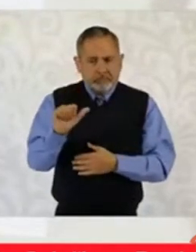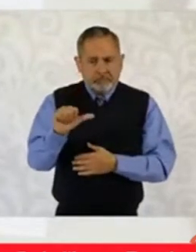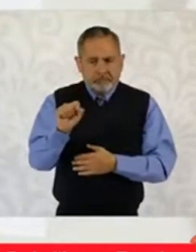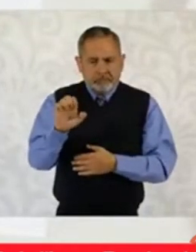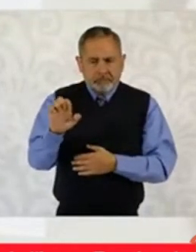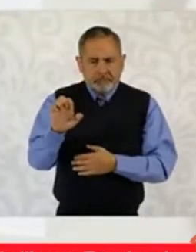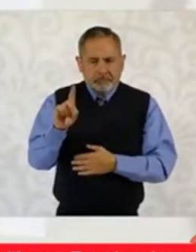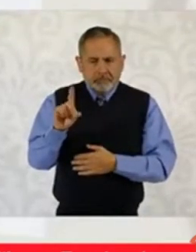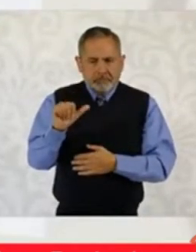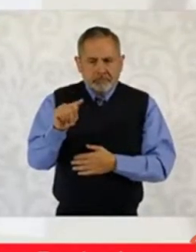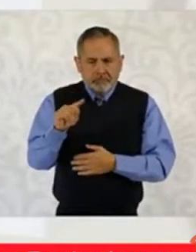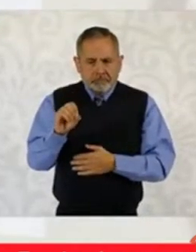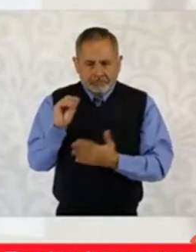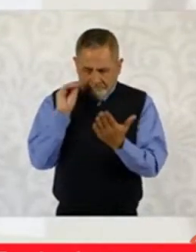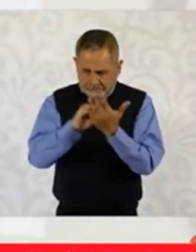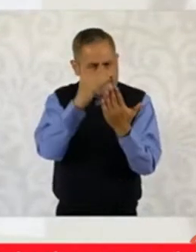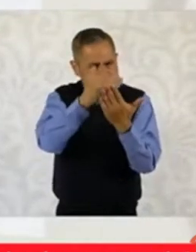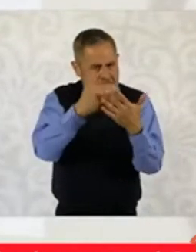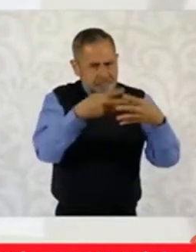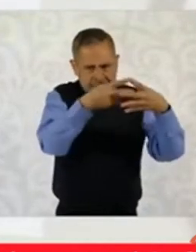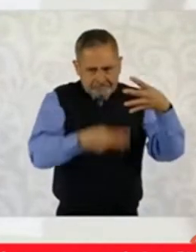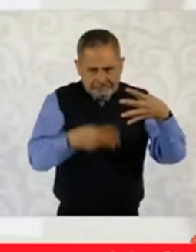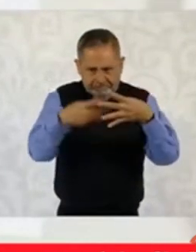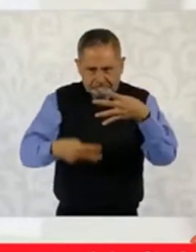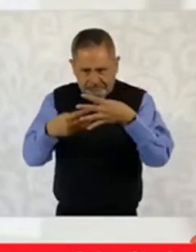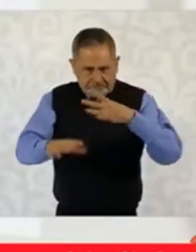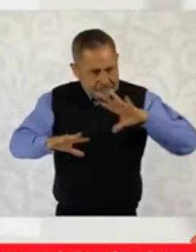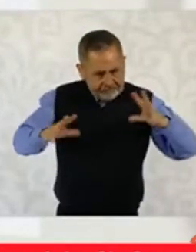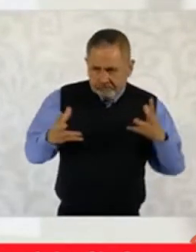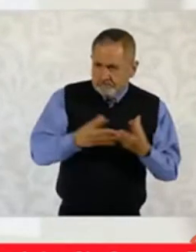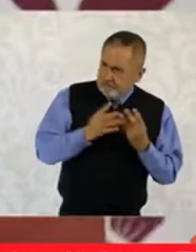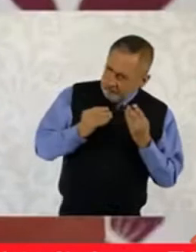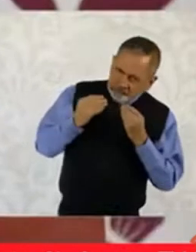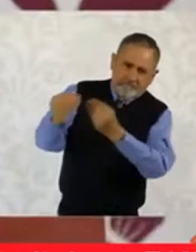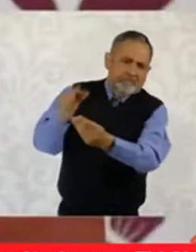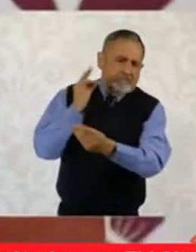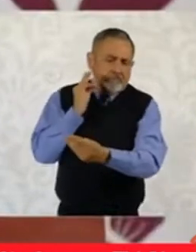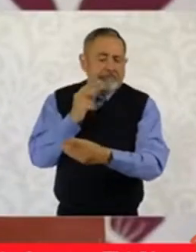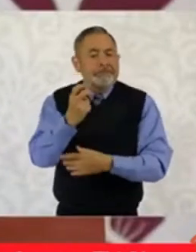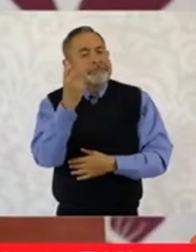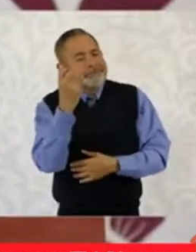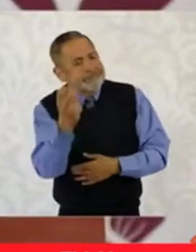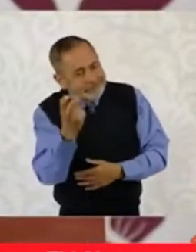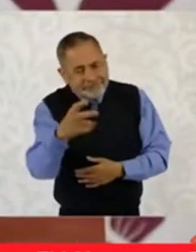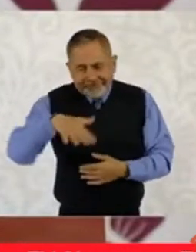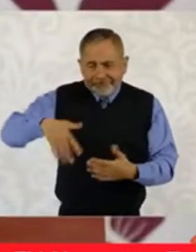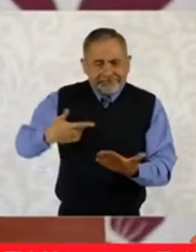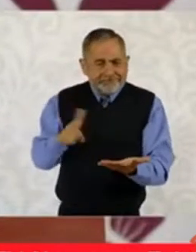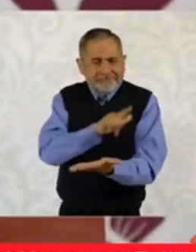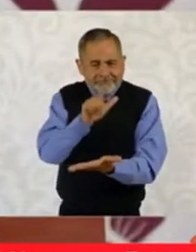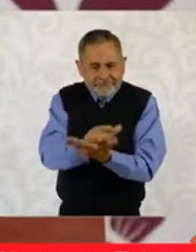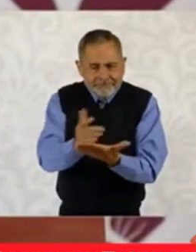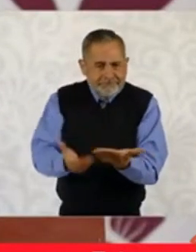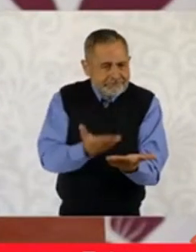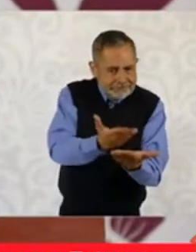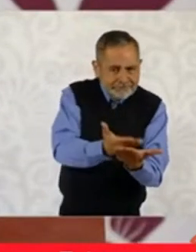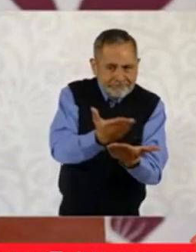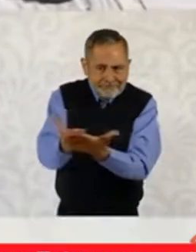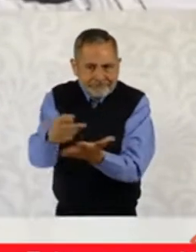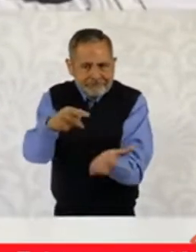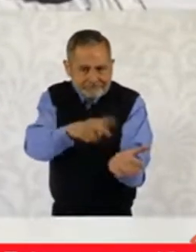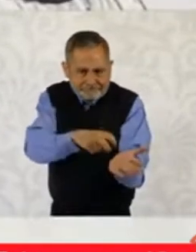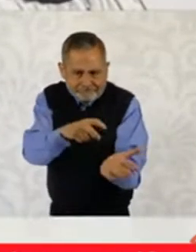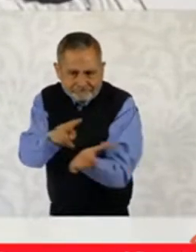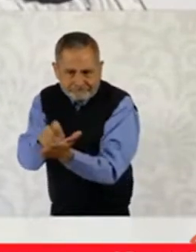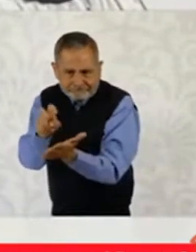fenómenos vinculados con la delincuencia. Entonces, por eso son estas leyes que tienen